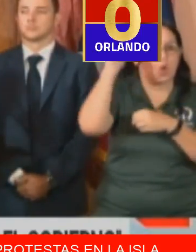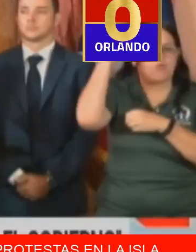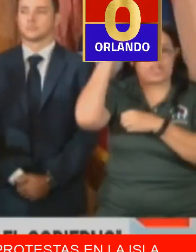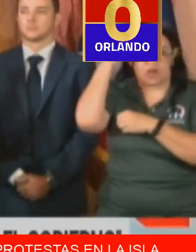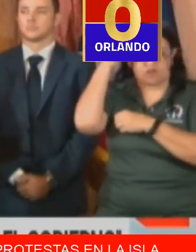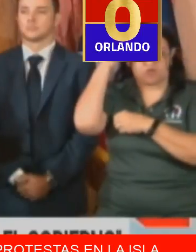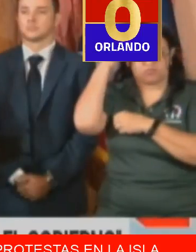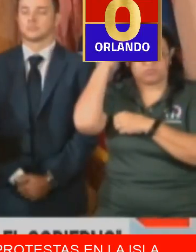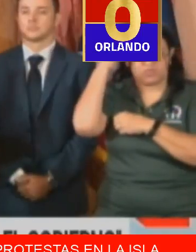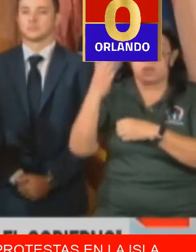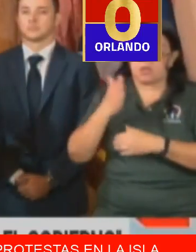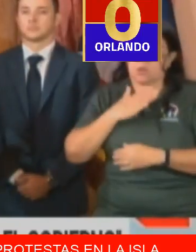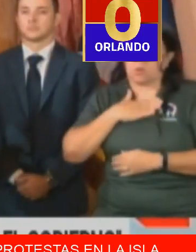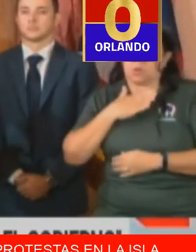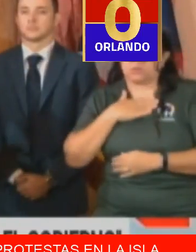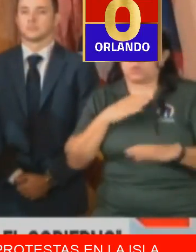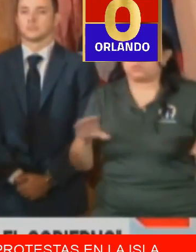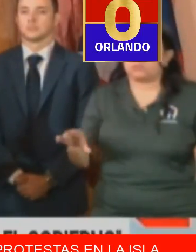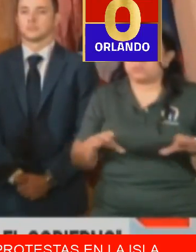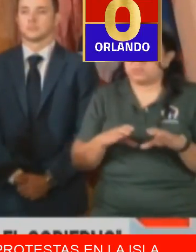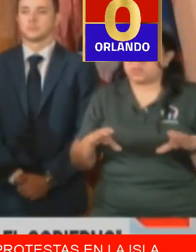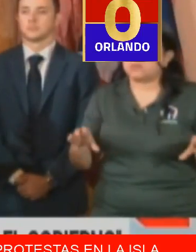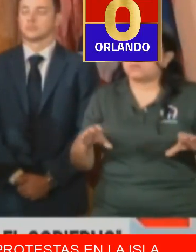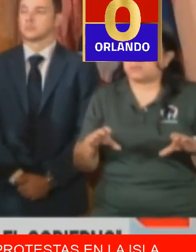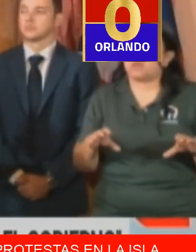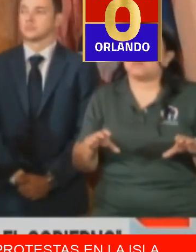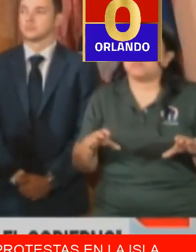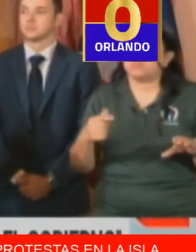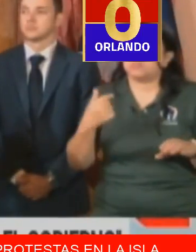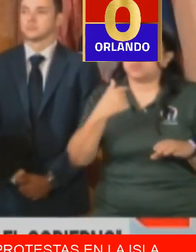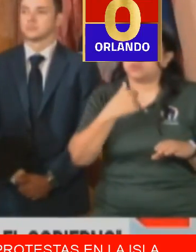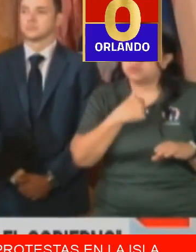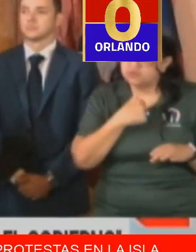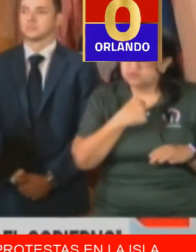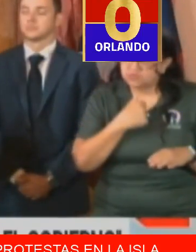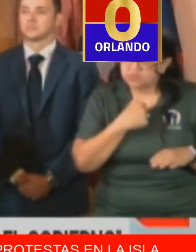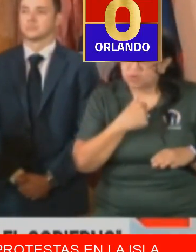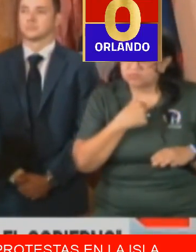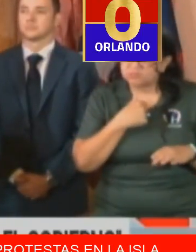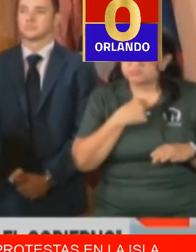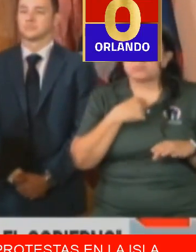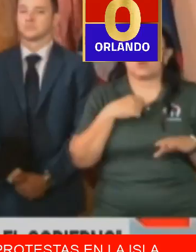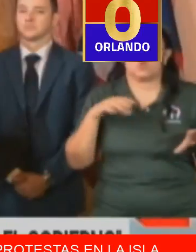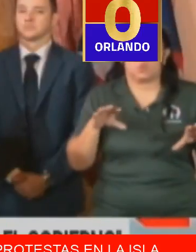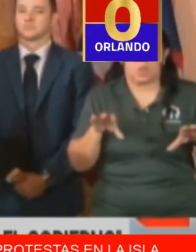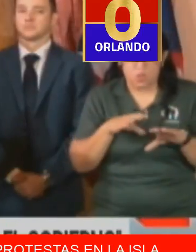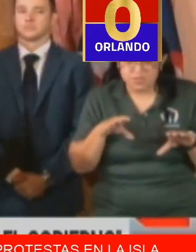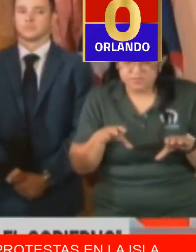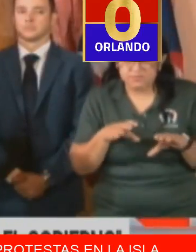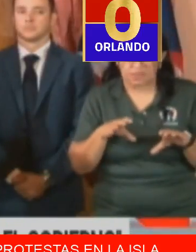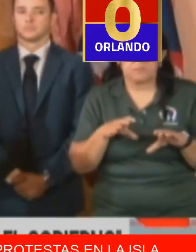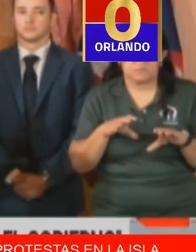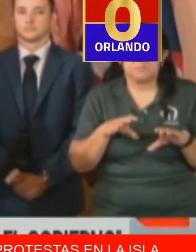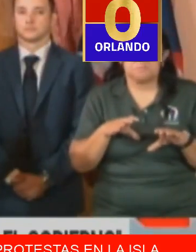parecer que mi ejecución es, como he hecho, remediar las acciones tomadas,